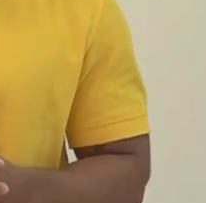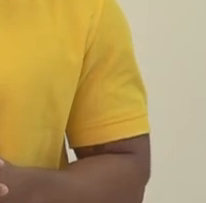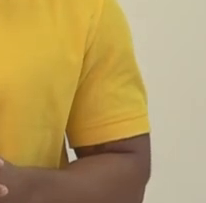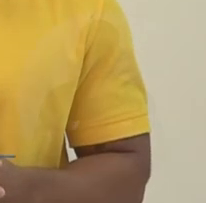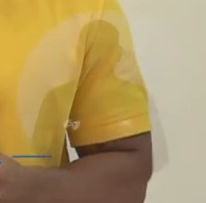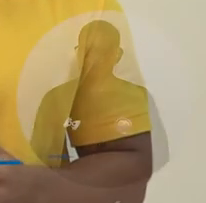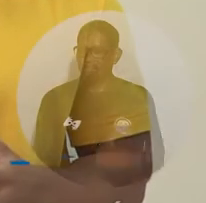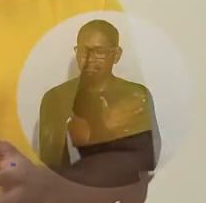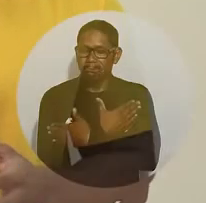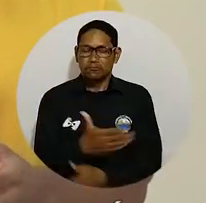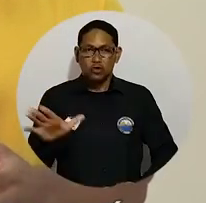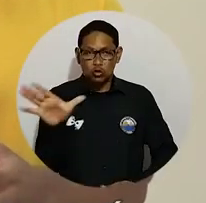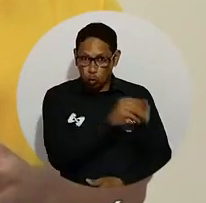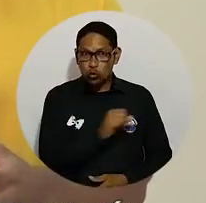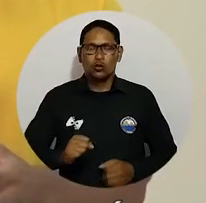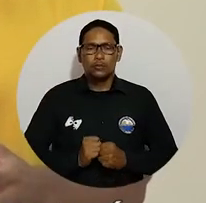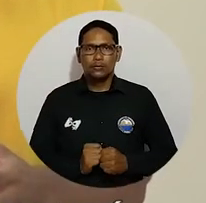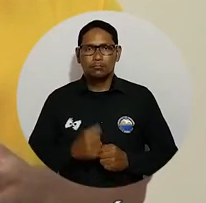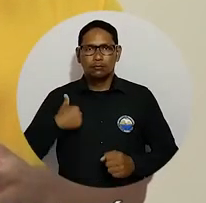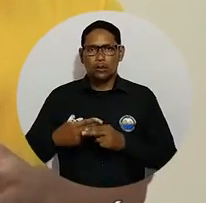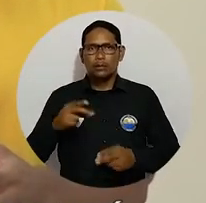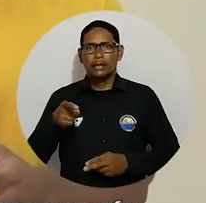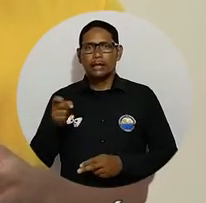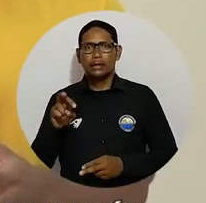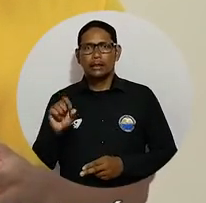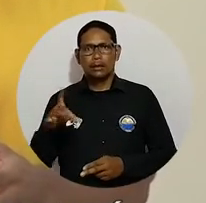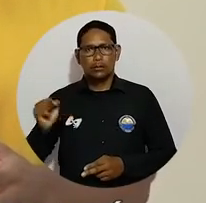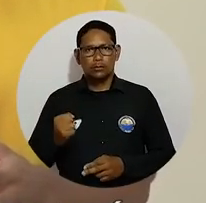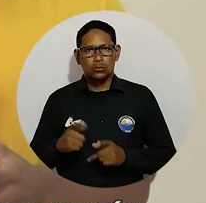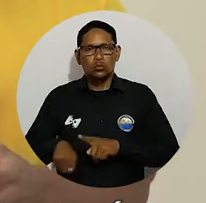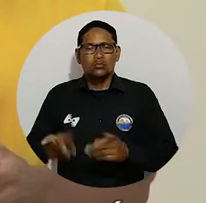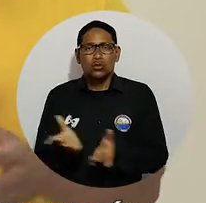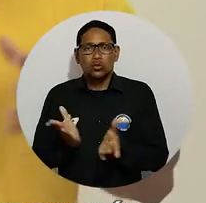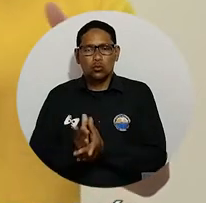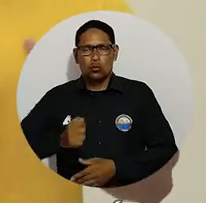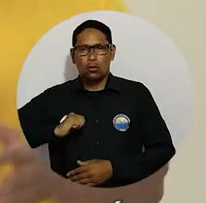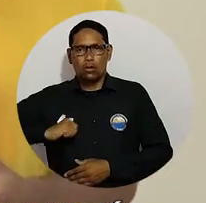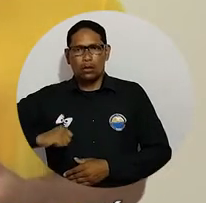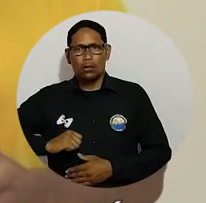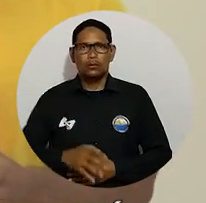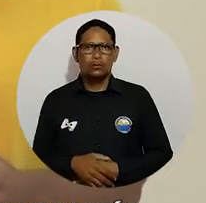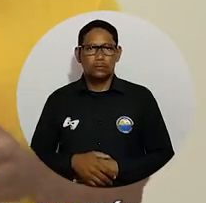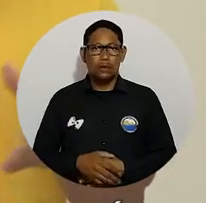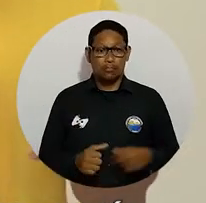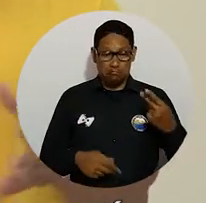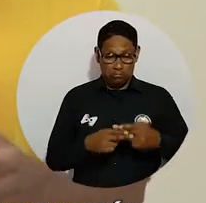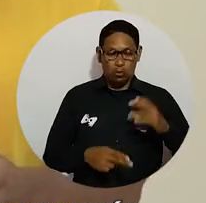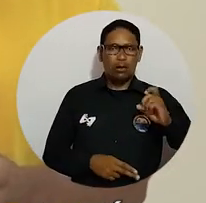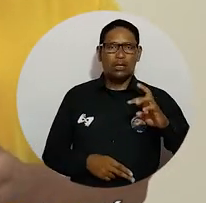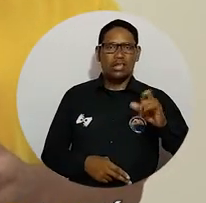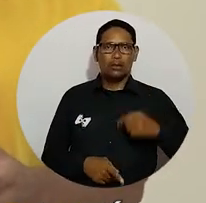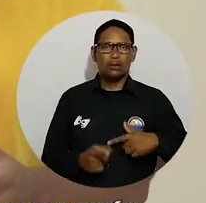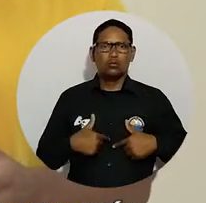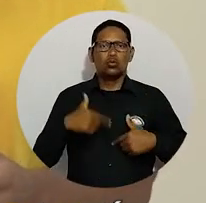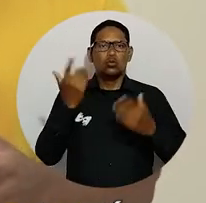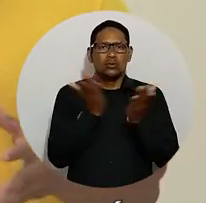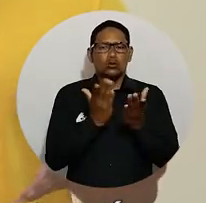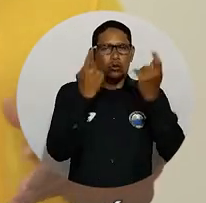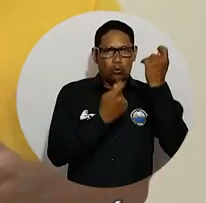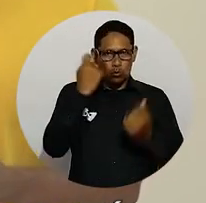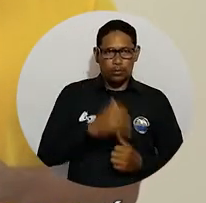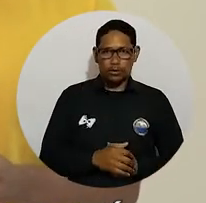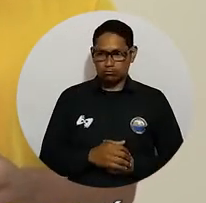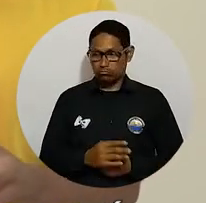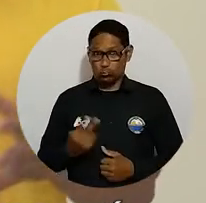Fraternal saludo para todos y todas. Mi nombre es Gerardo Codina, estudiante del programa de Derecho. Mi nombre es Cristian Núñez, estudiante del programa de Economía.